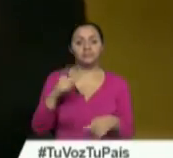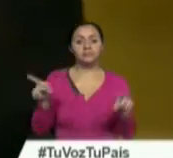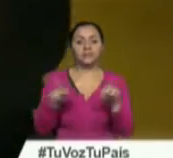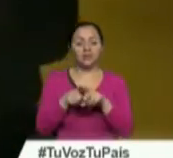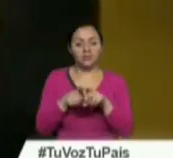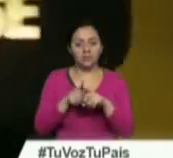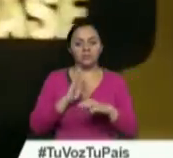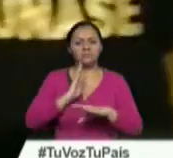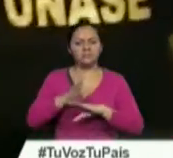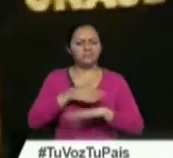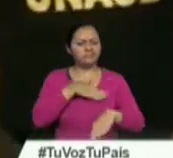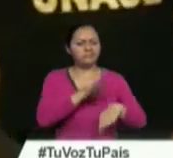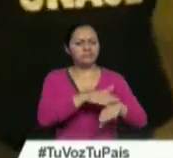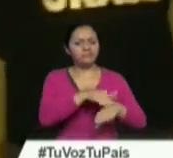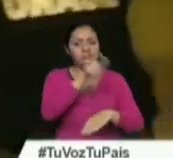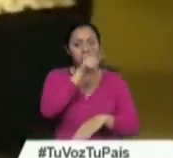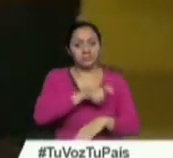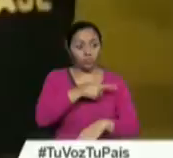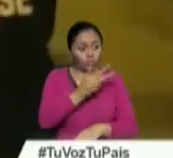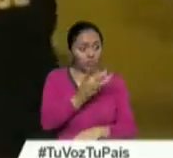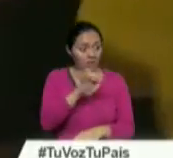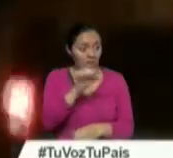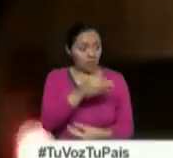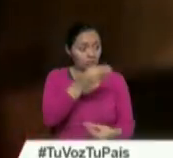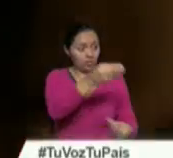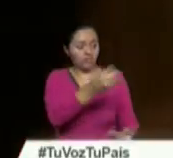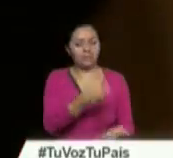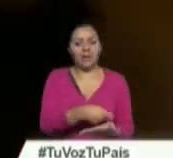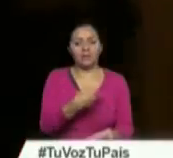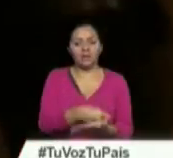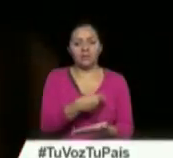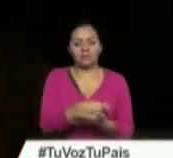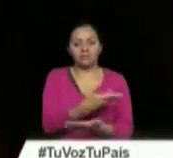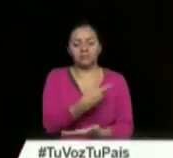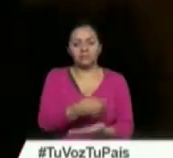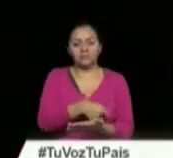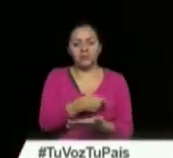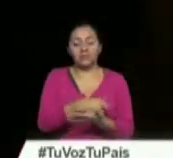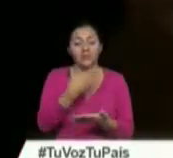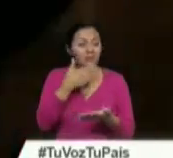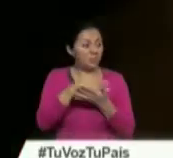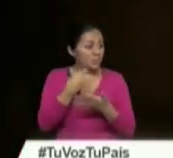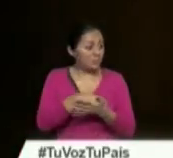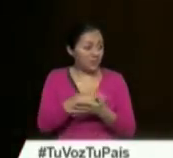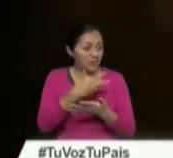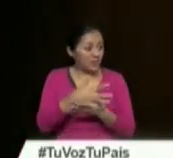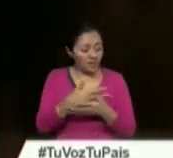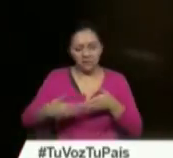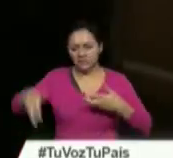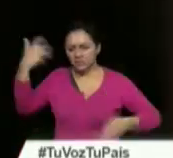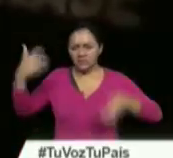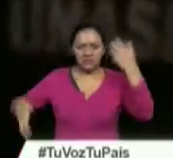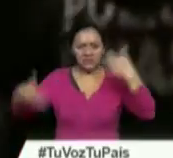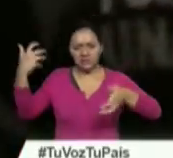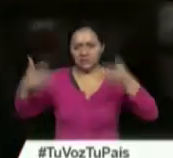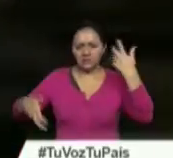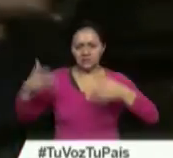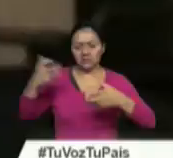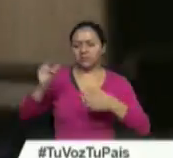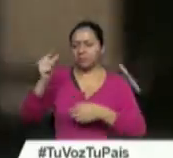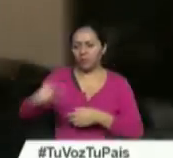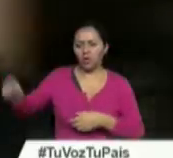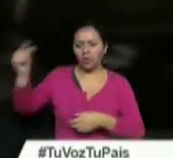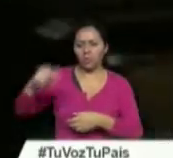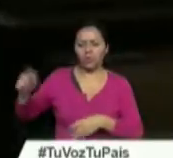exigían a los propietarios dinero para devolver el automotor. Caso contrario, era desmantelado y vendido por partes o en su totalidad.